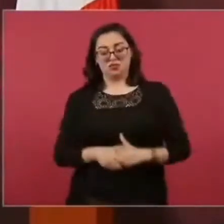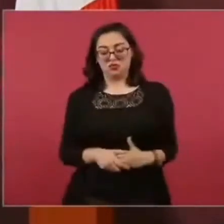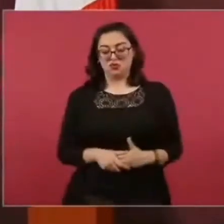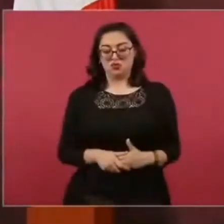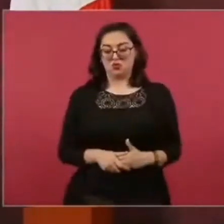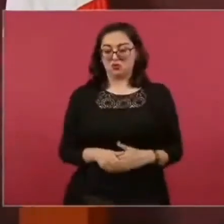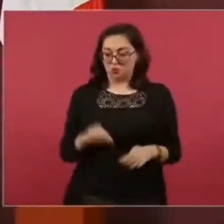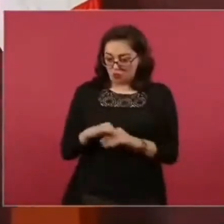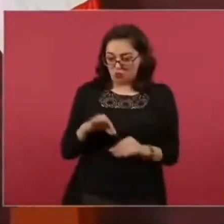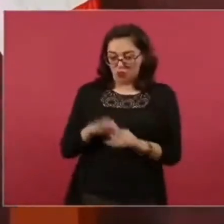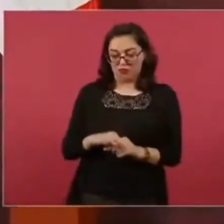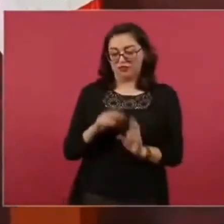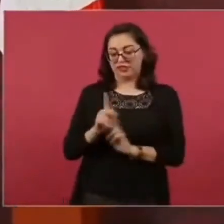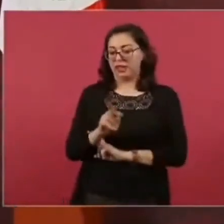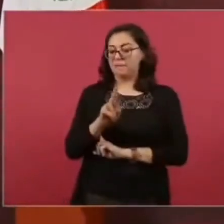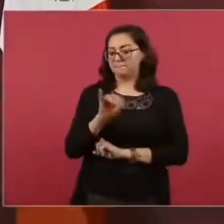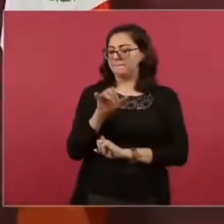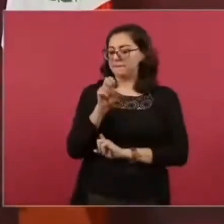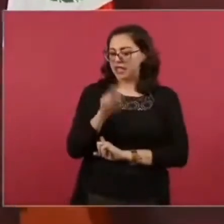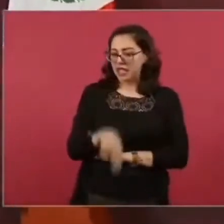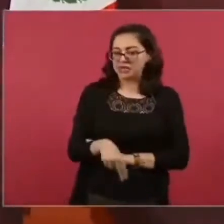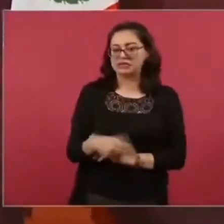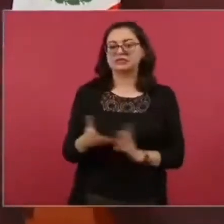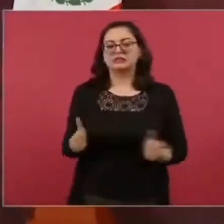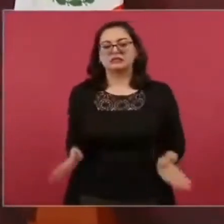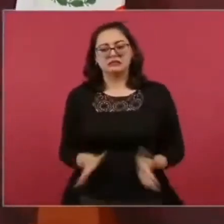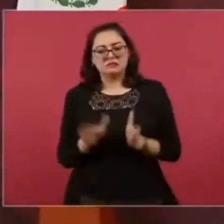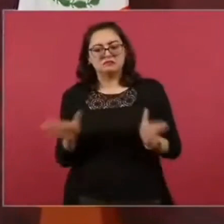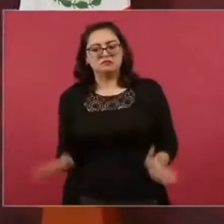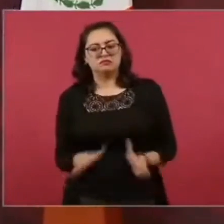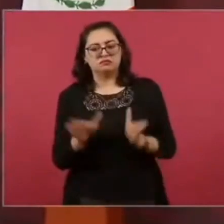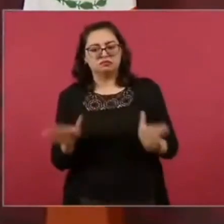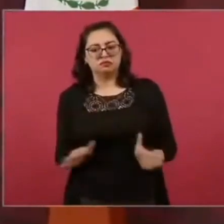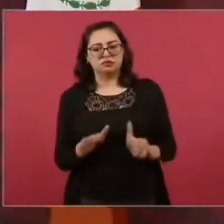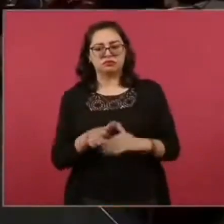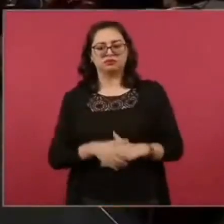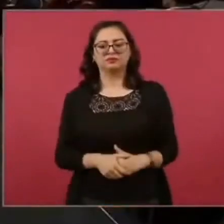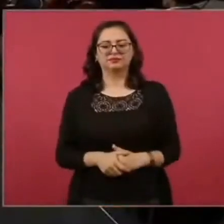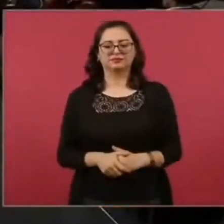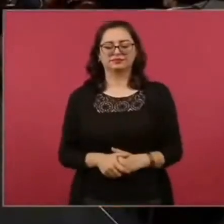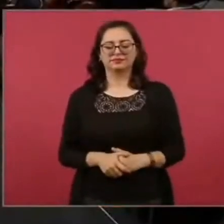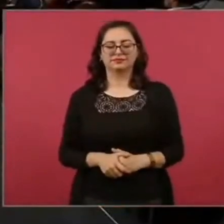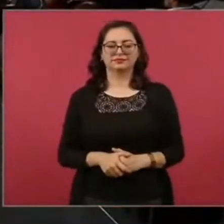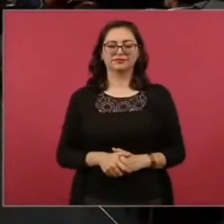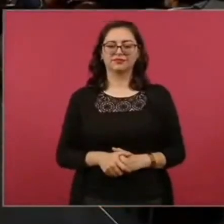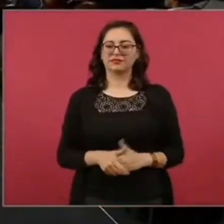Llamando a votar, porque también la doble moral, ¿no?,